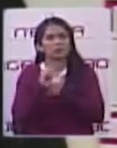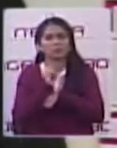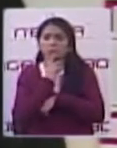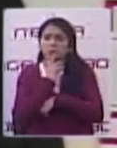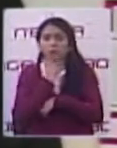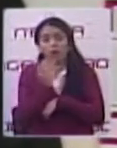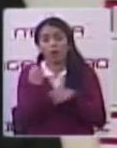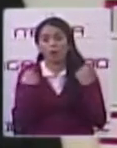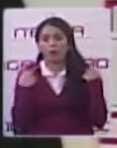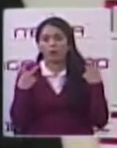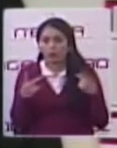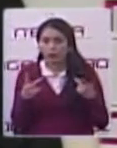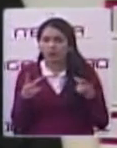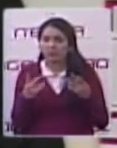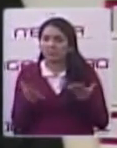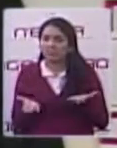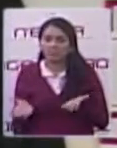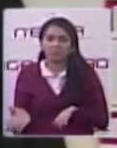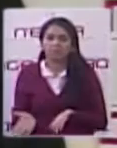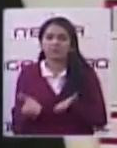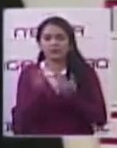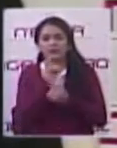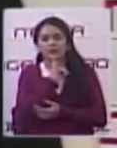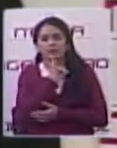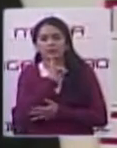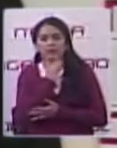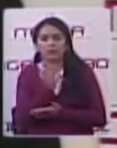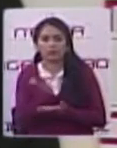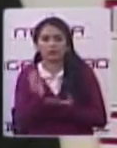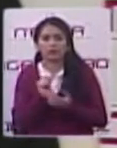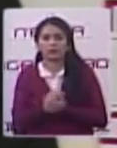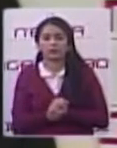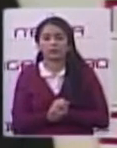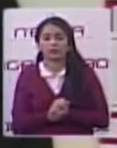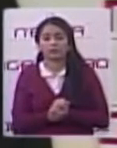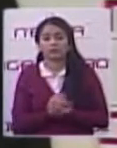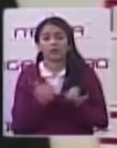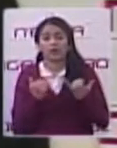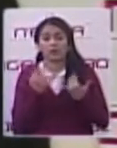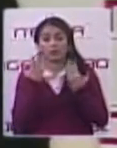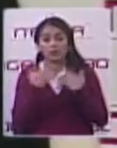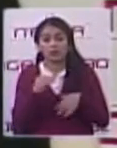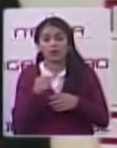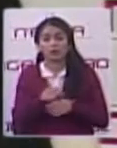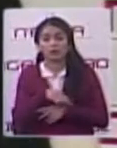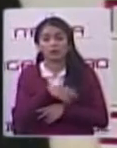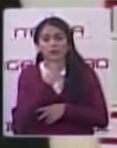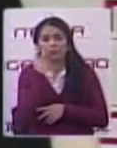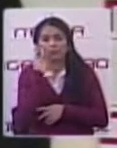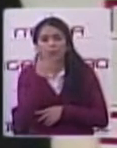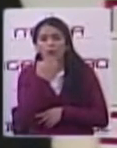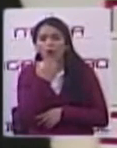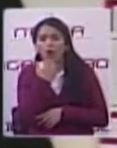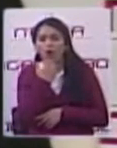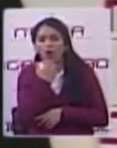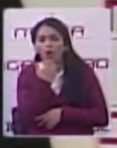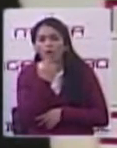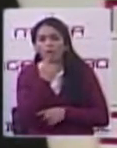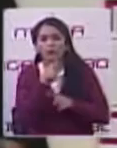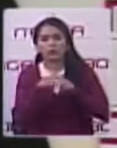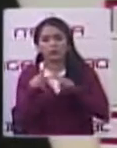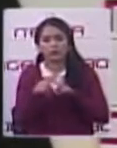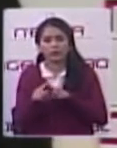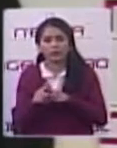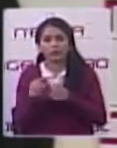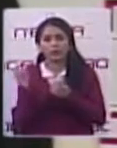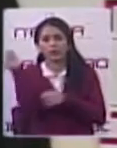unas oportunidades bastante importantes, especialmente viendo las estadísticas. O sea, vemos que las estadísticas oficiales que tenemos